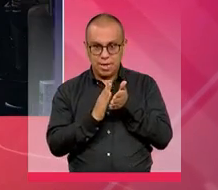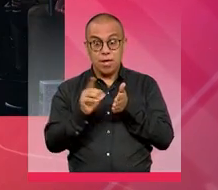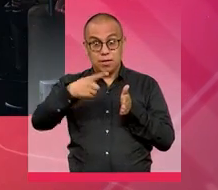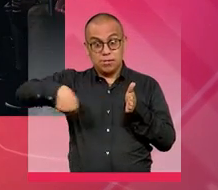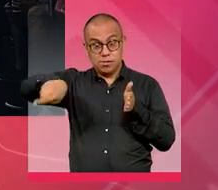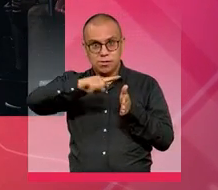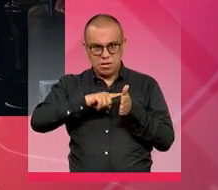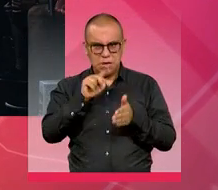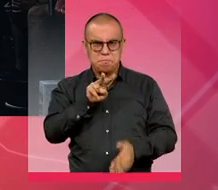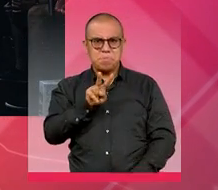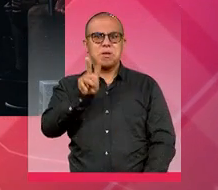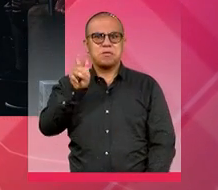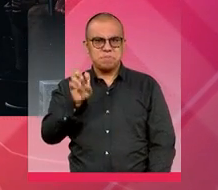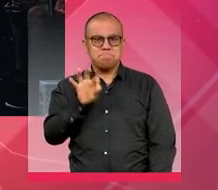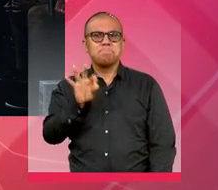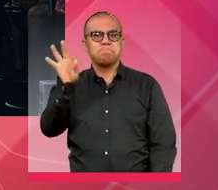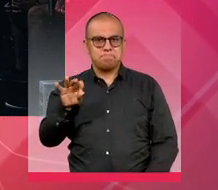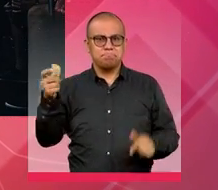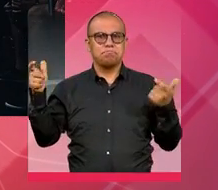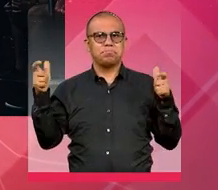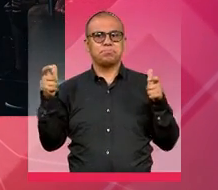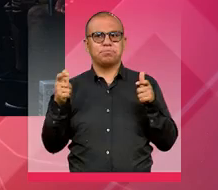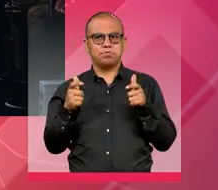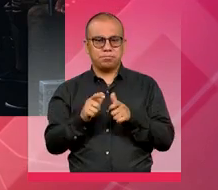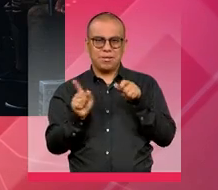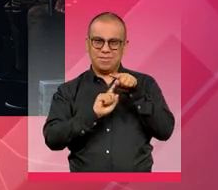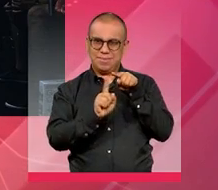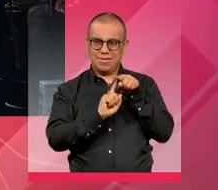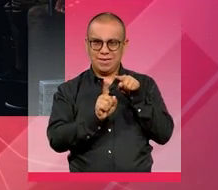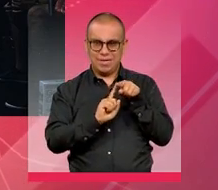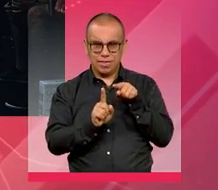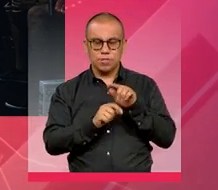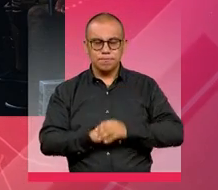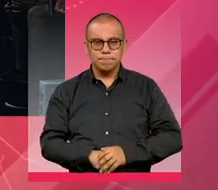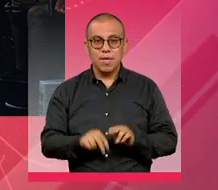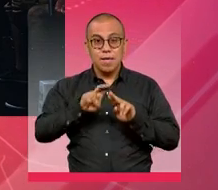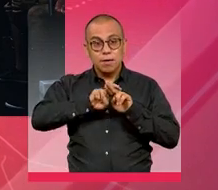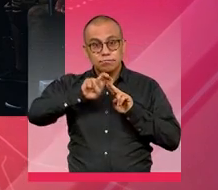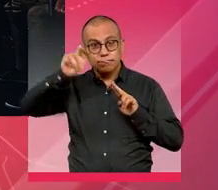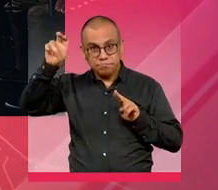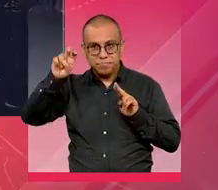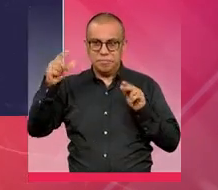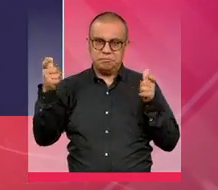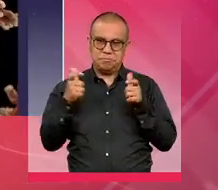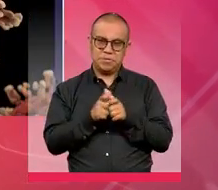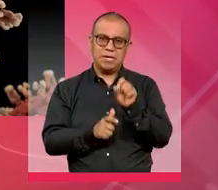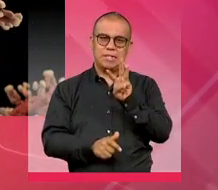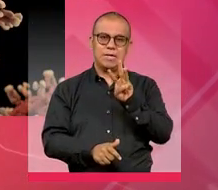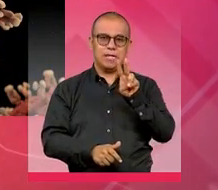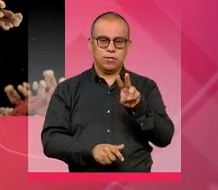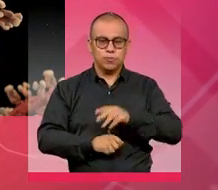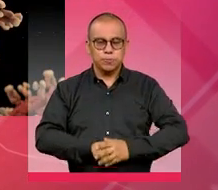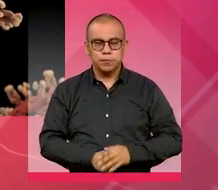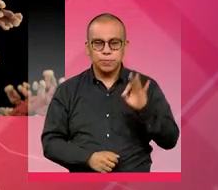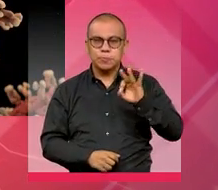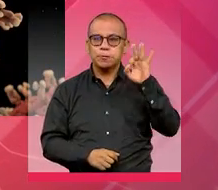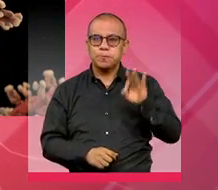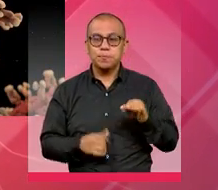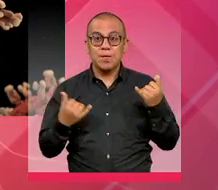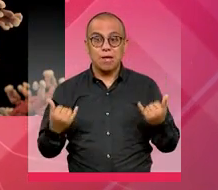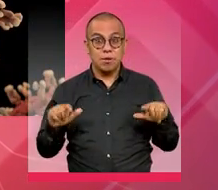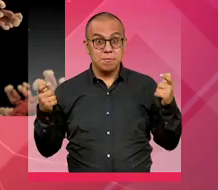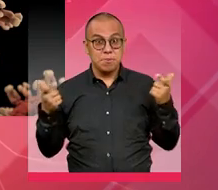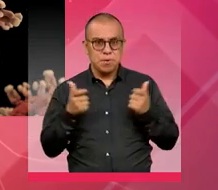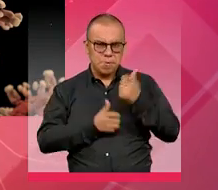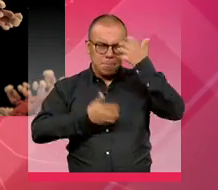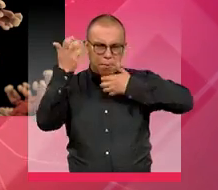en un 27% se redujo el número de pasajeros de Transmilenio, en 32% el de Transmicable. Durante estos 14 días, 19.303